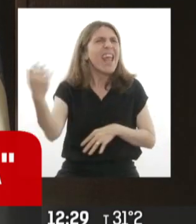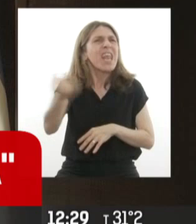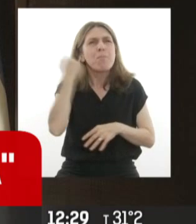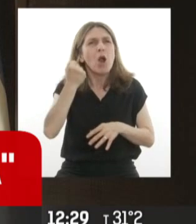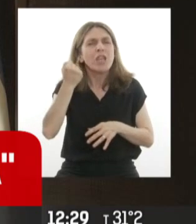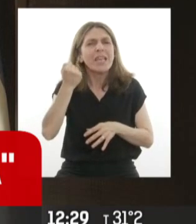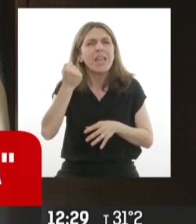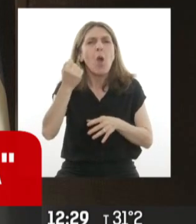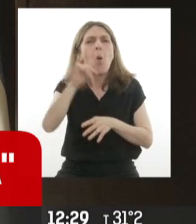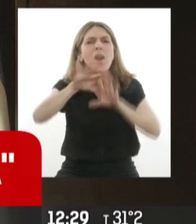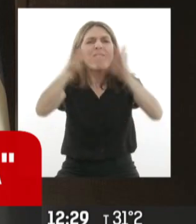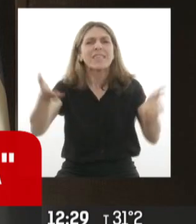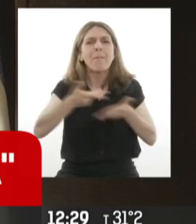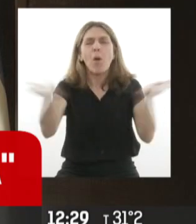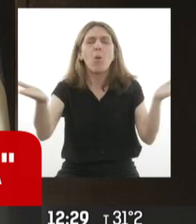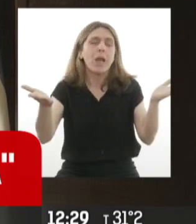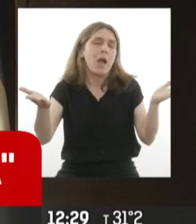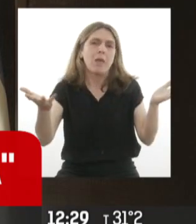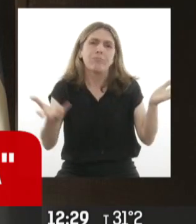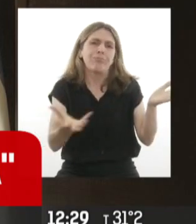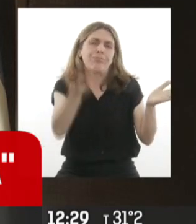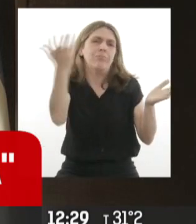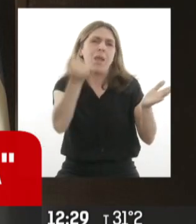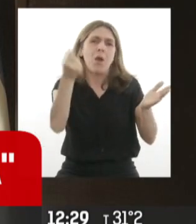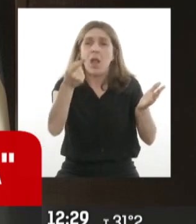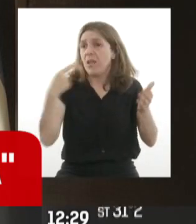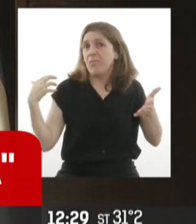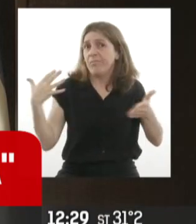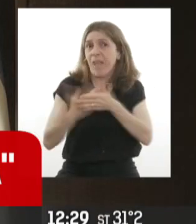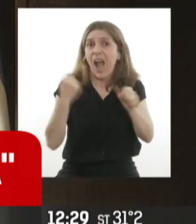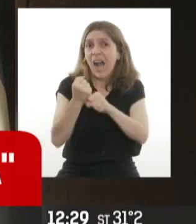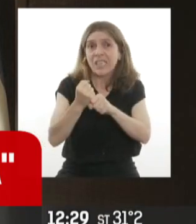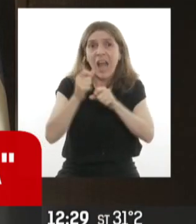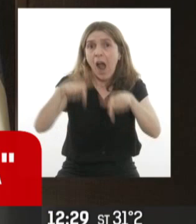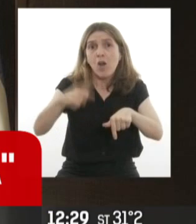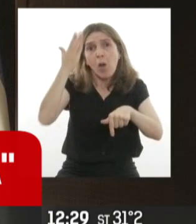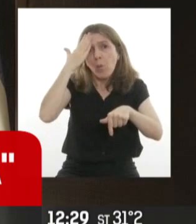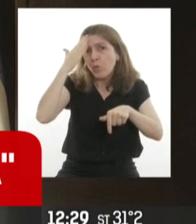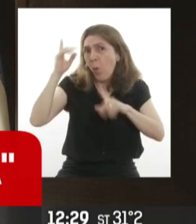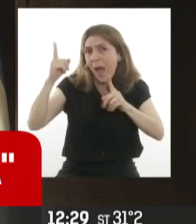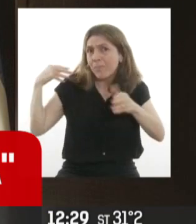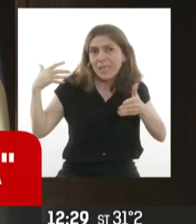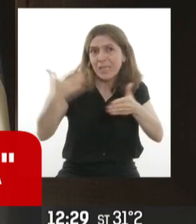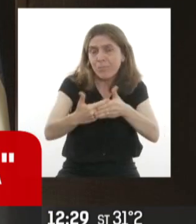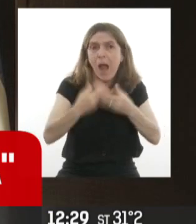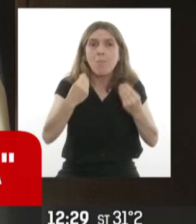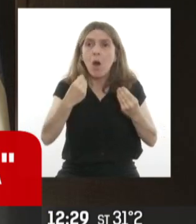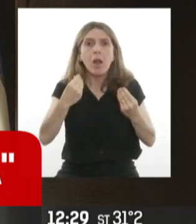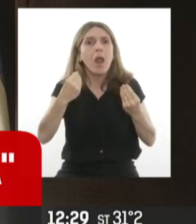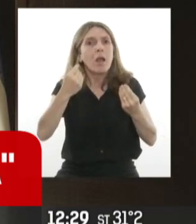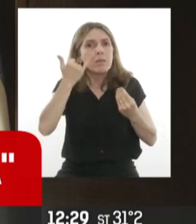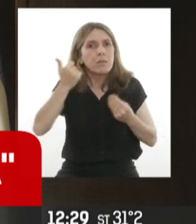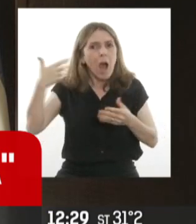pública. Como hasta hoy. Porque no nos quedamos con esas universidades. Porque